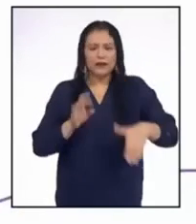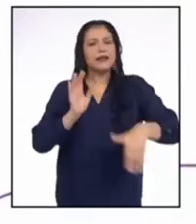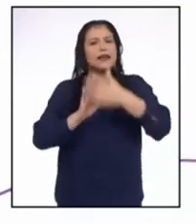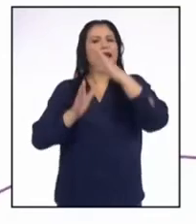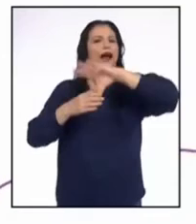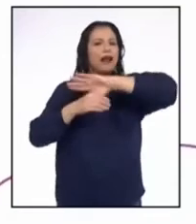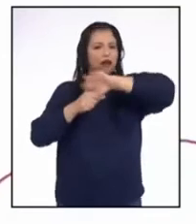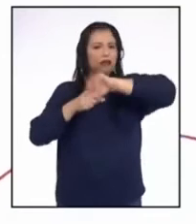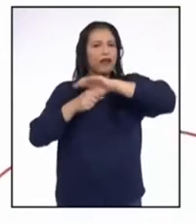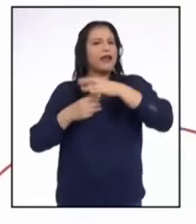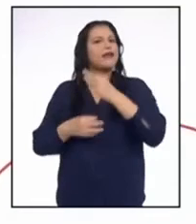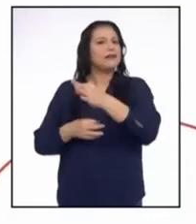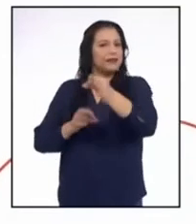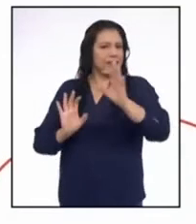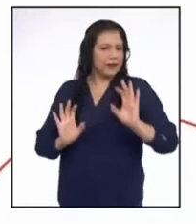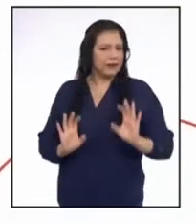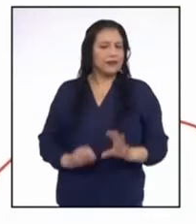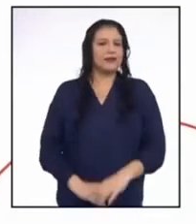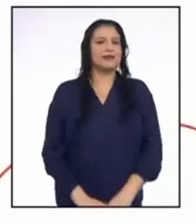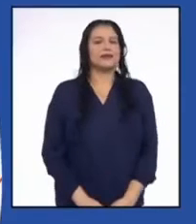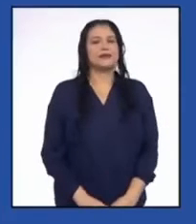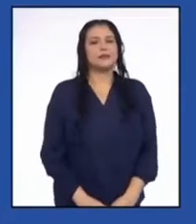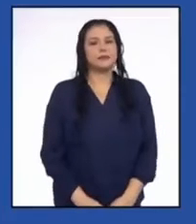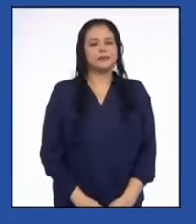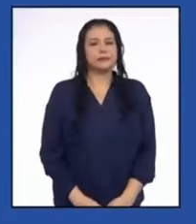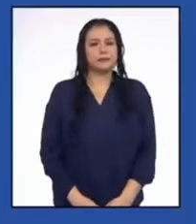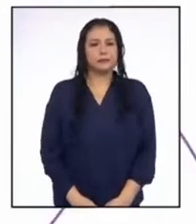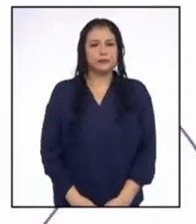ferias distritales.